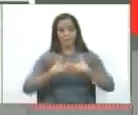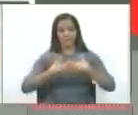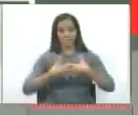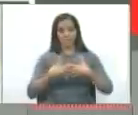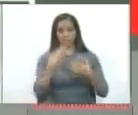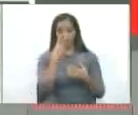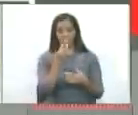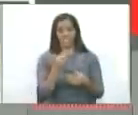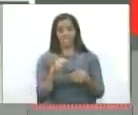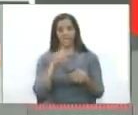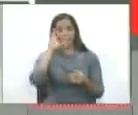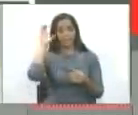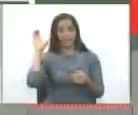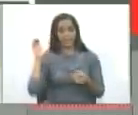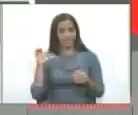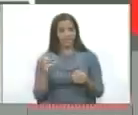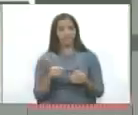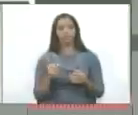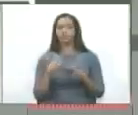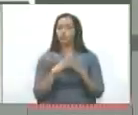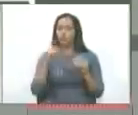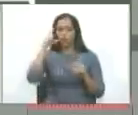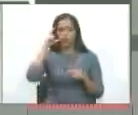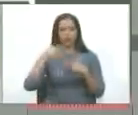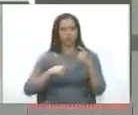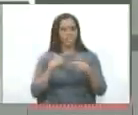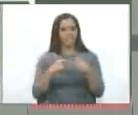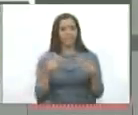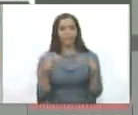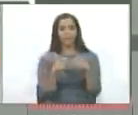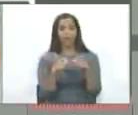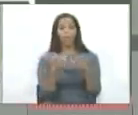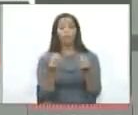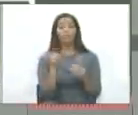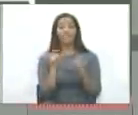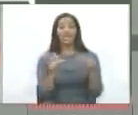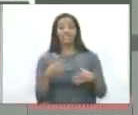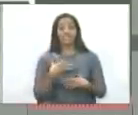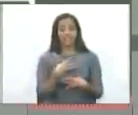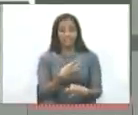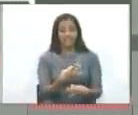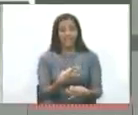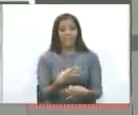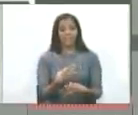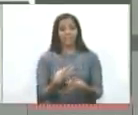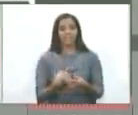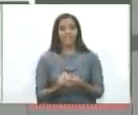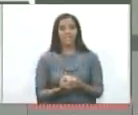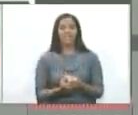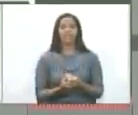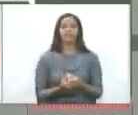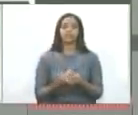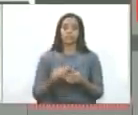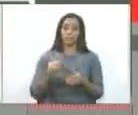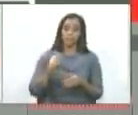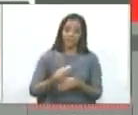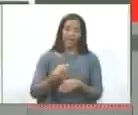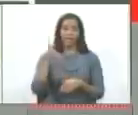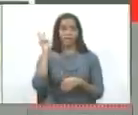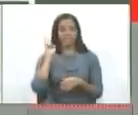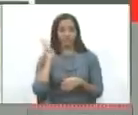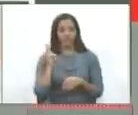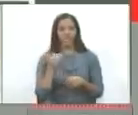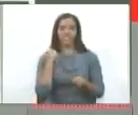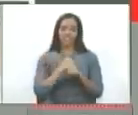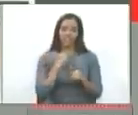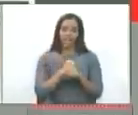mundo. Todos los días tenemos reuniones porque hay mucha gente interesada en invertir en Venezuela, en trabajar en Venezuela, en